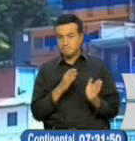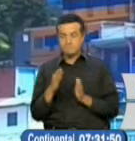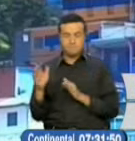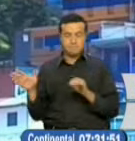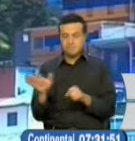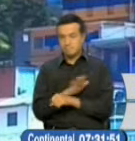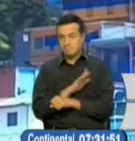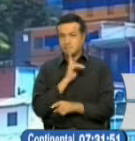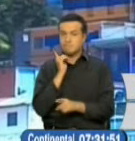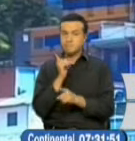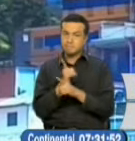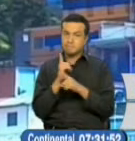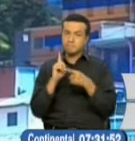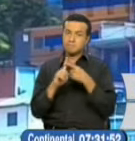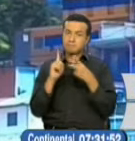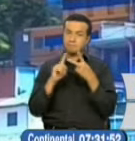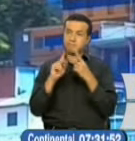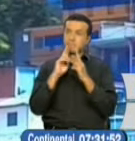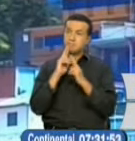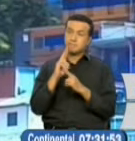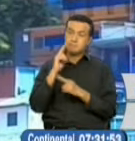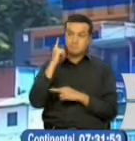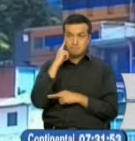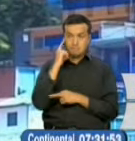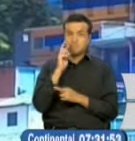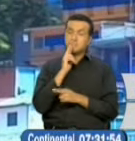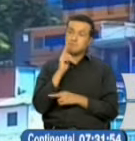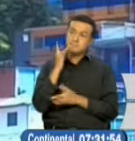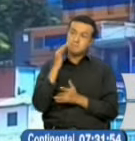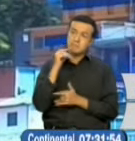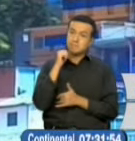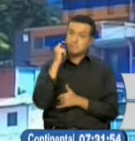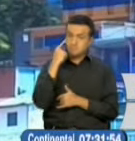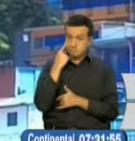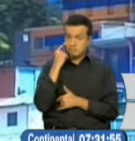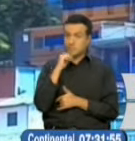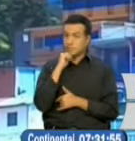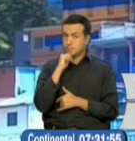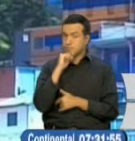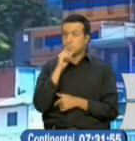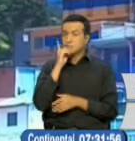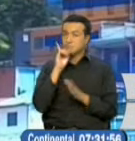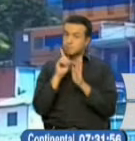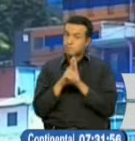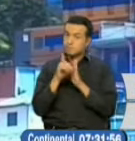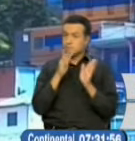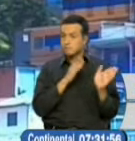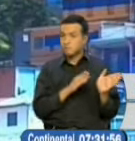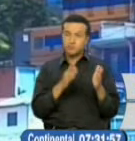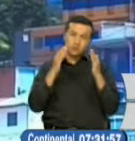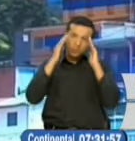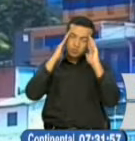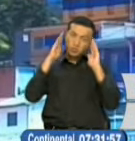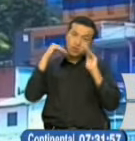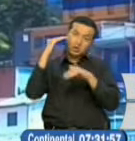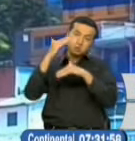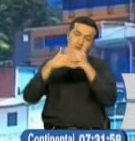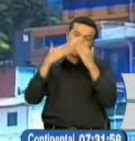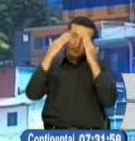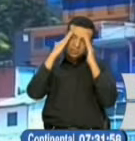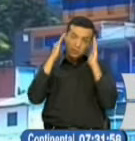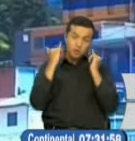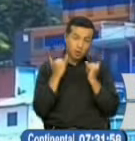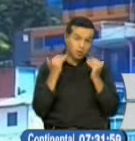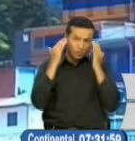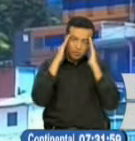recursos. La respuesta tendría que decirte todavía no, porque reitero, hay recursos y la verdad es que desconozco lo que vaya a suceder hoy, incluso